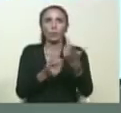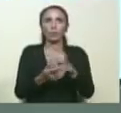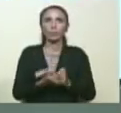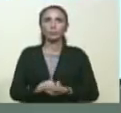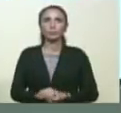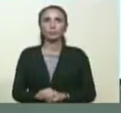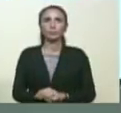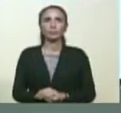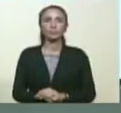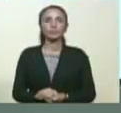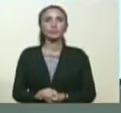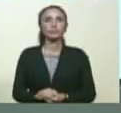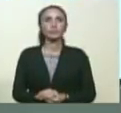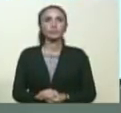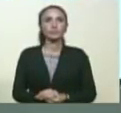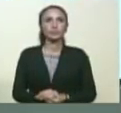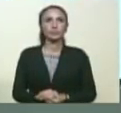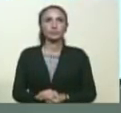pueblo. Compañero.